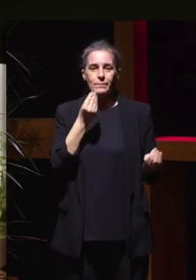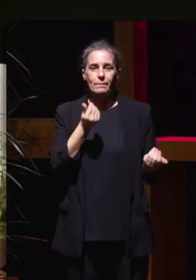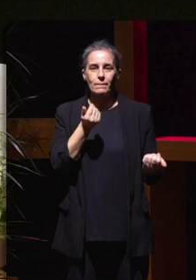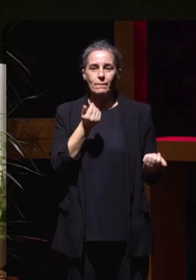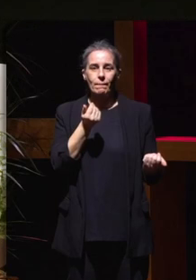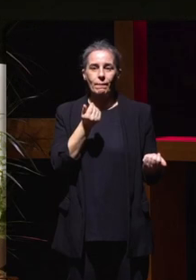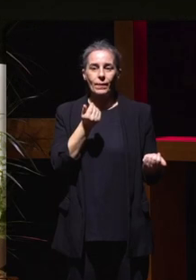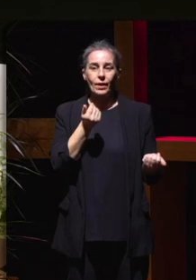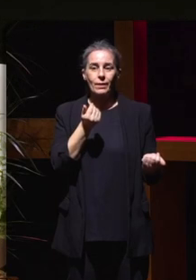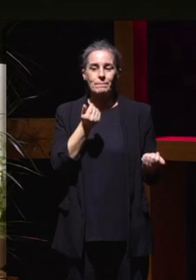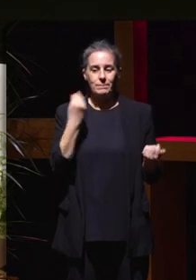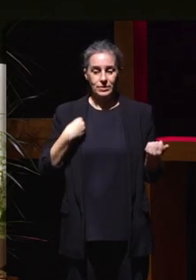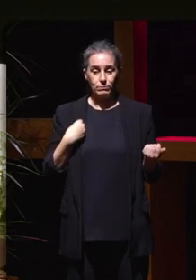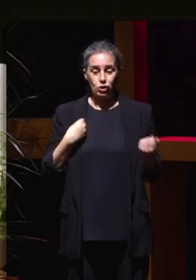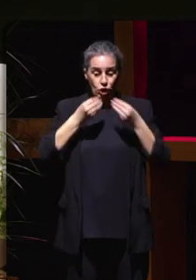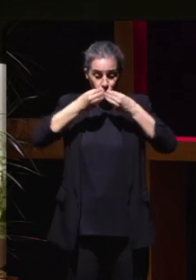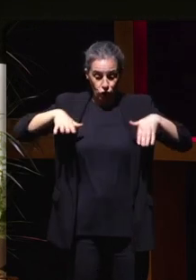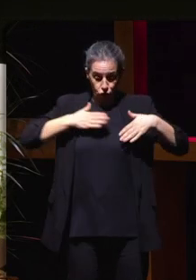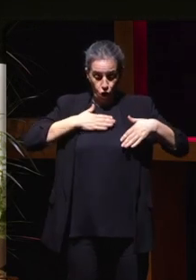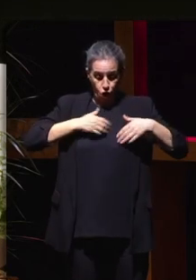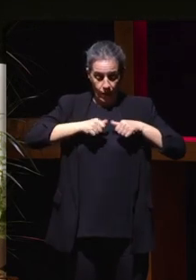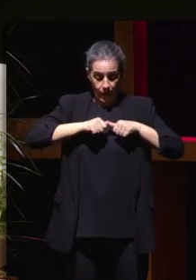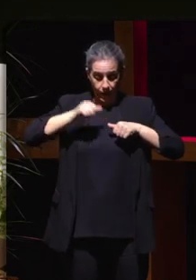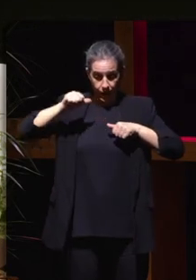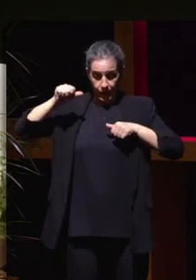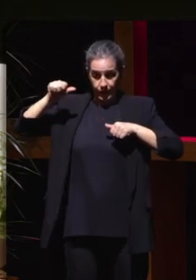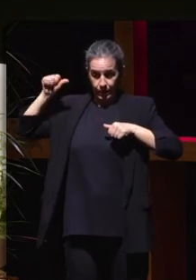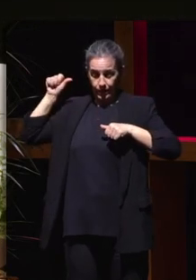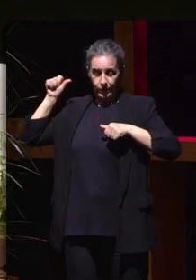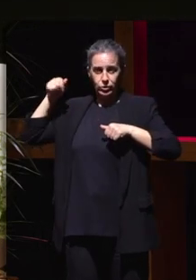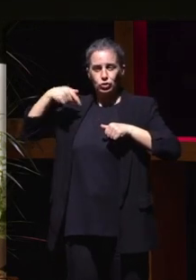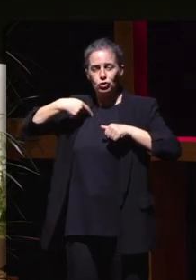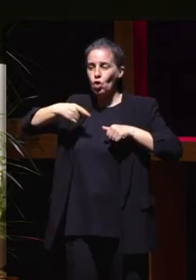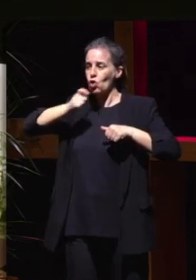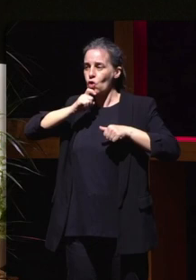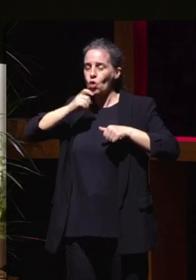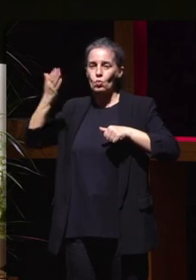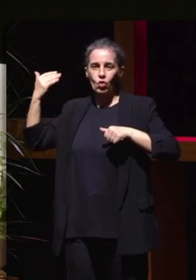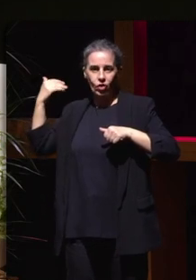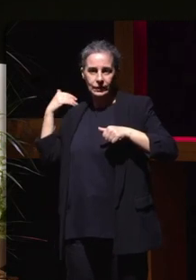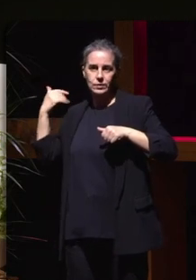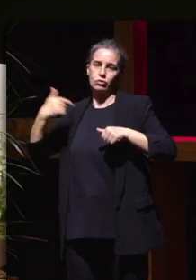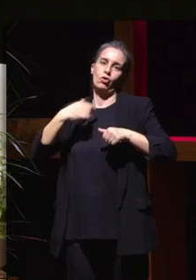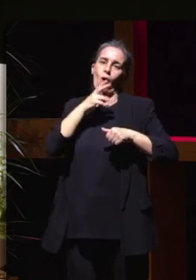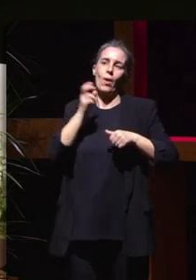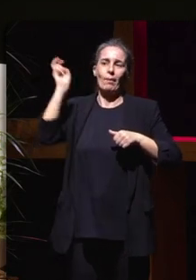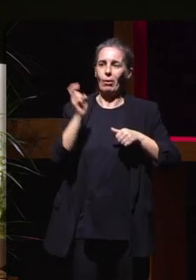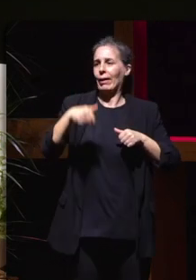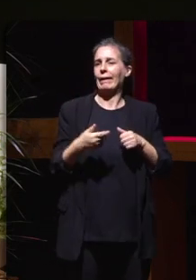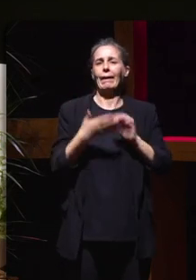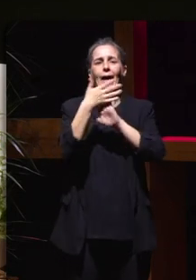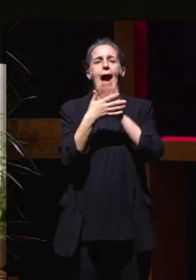aspersión anteriores de ming que a mí que me importa como eres tú Bueno pues aquí 30 minutos tendrás que aguantar esta